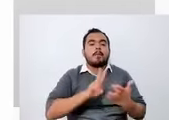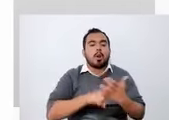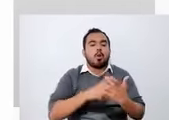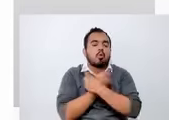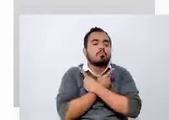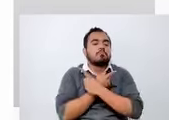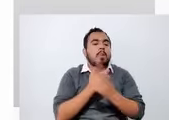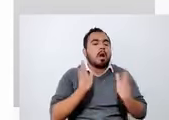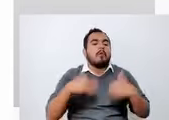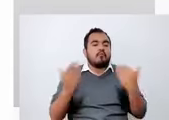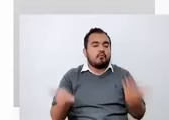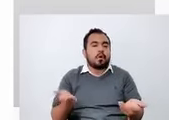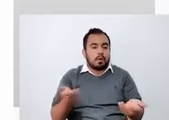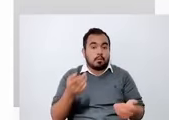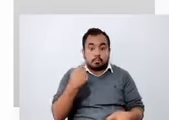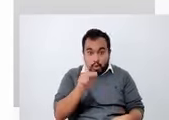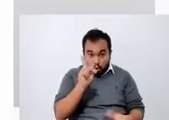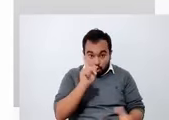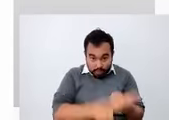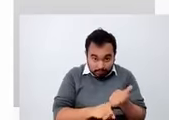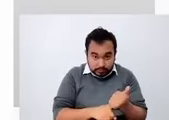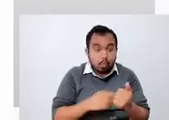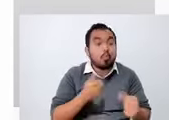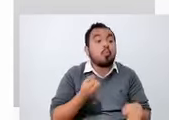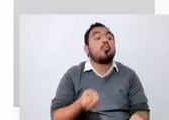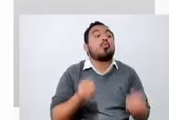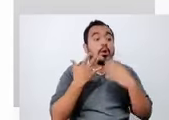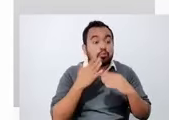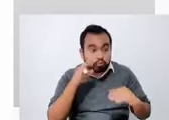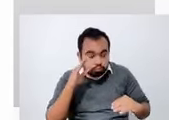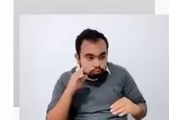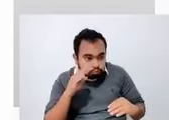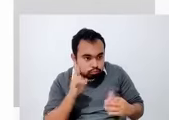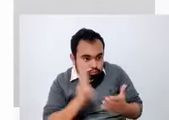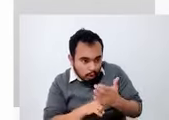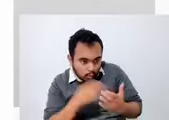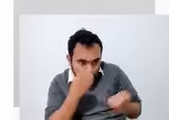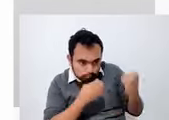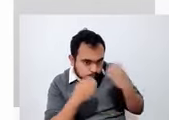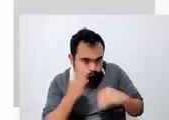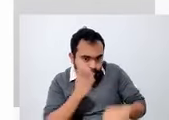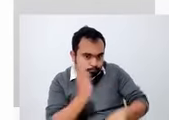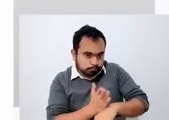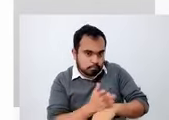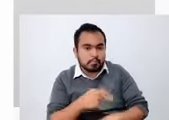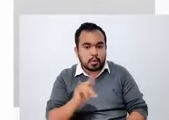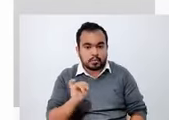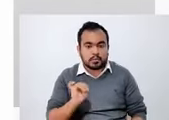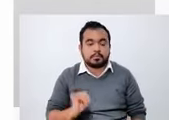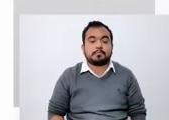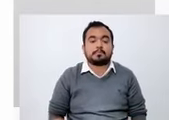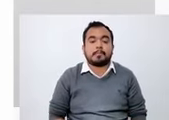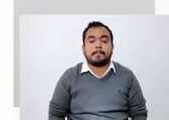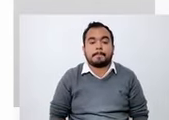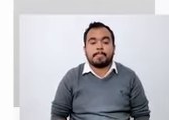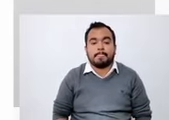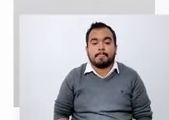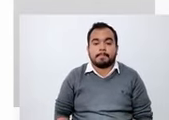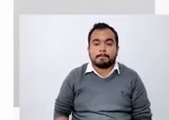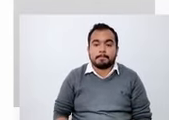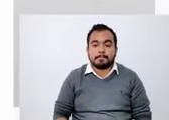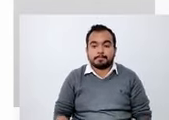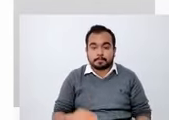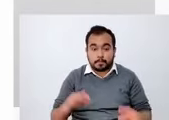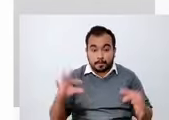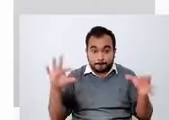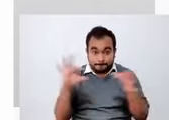esta deontología no tiene que ver con el merecimiento, pero sí la tenemos. Lo más importante es cuál es la relación entre el